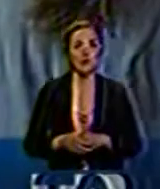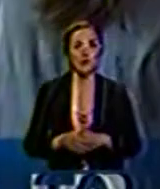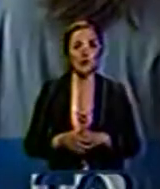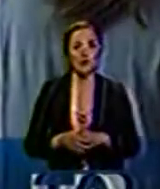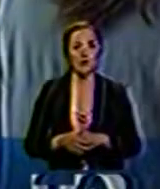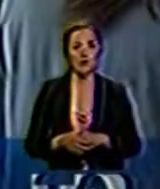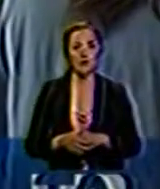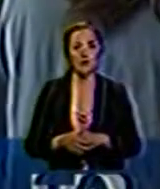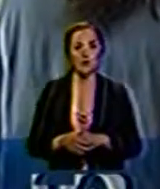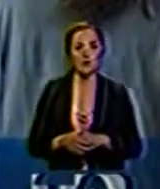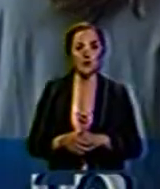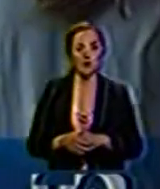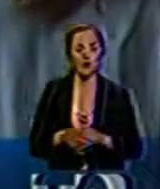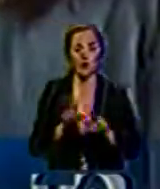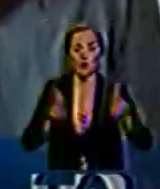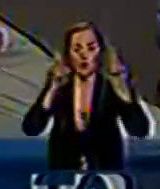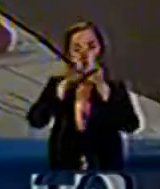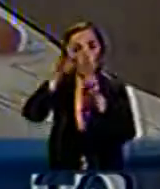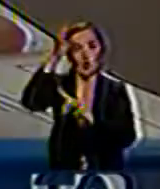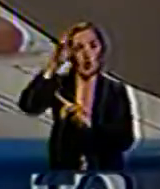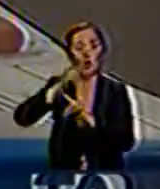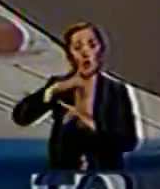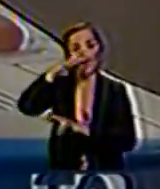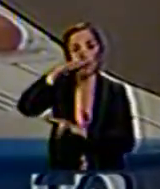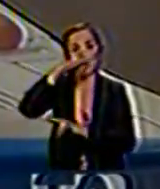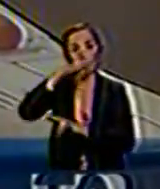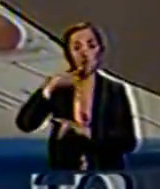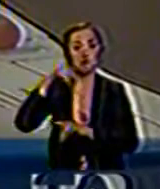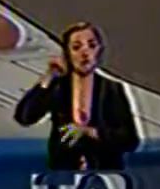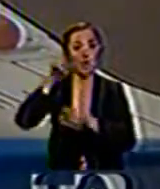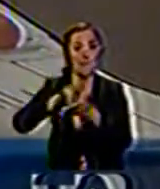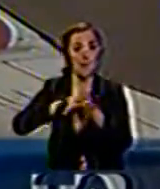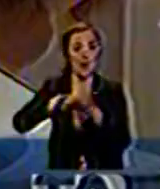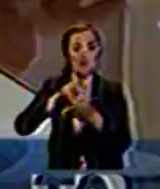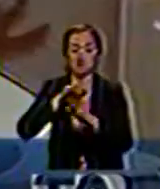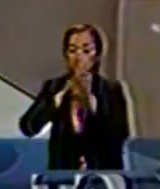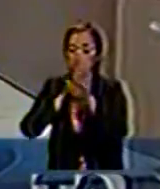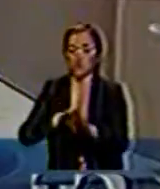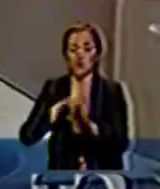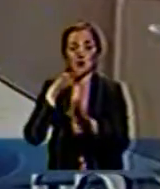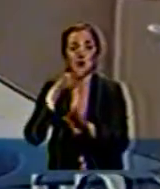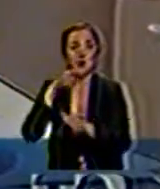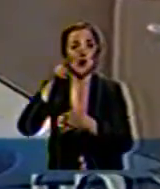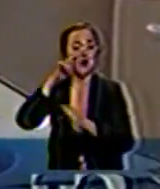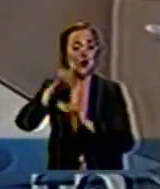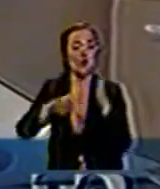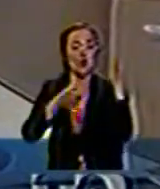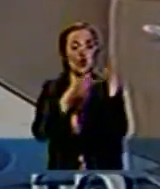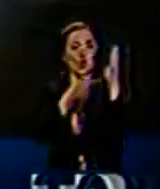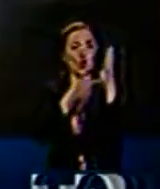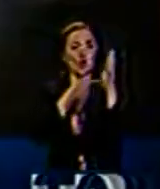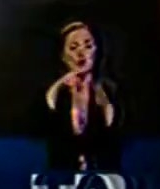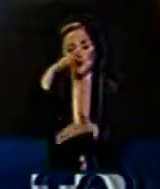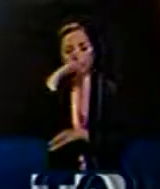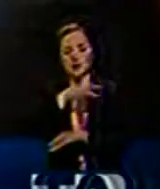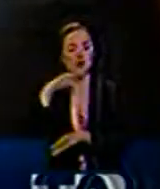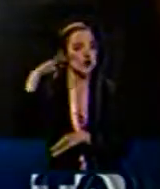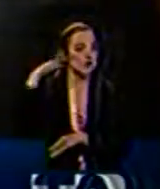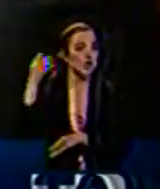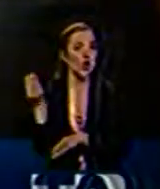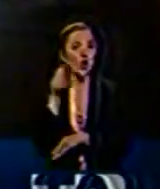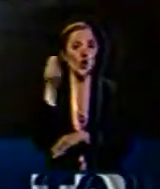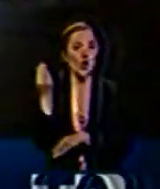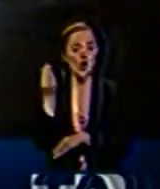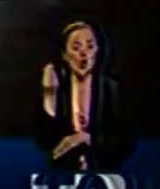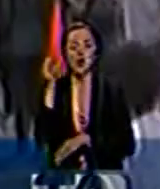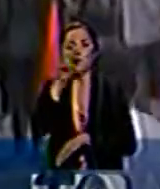Con el aval de la UNICEF, las autoridades ecuatorianas firmaron el protocolo que regirá el cuidado y protección de niños venezolanos que ingresan al país. Para cuidar a los niños,